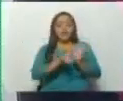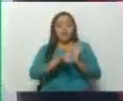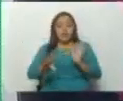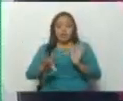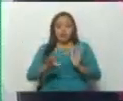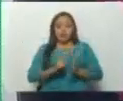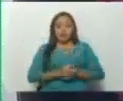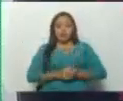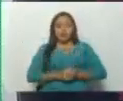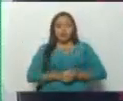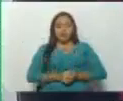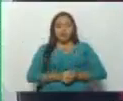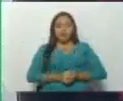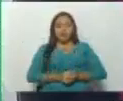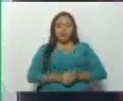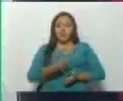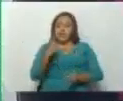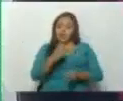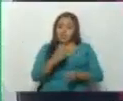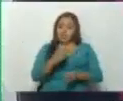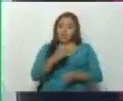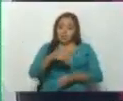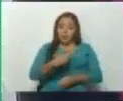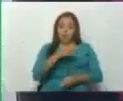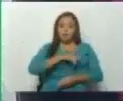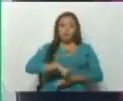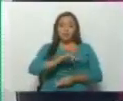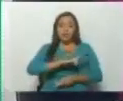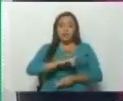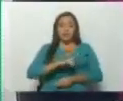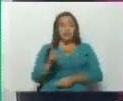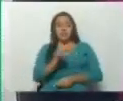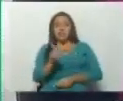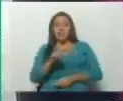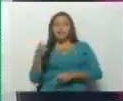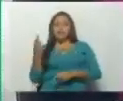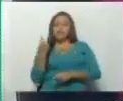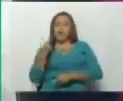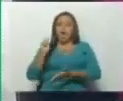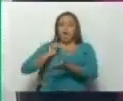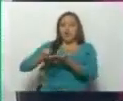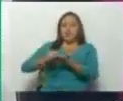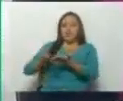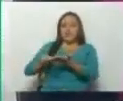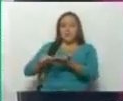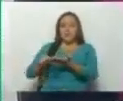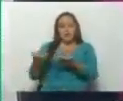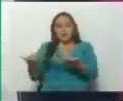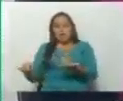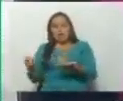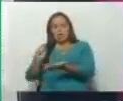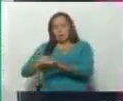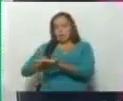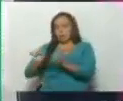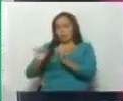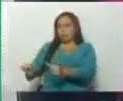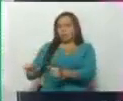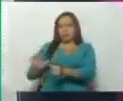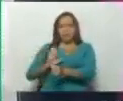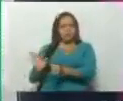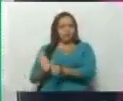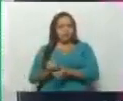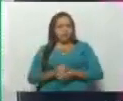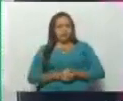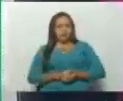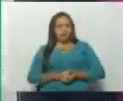sea aplicable y no quede en letra muerta y que sea letra viva y que, bueno, todo el mundo pueda garantizar, en especial las instituciones,